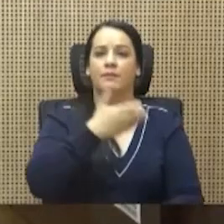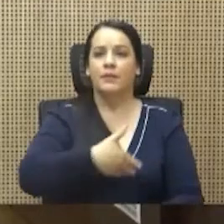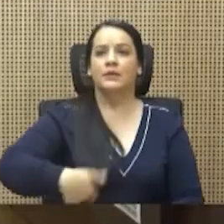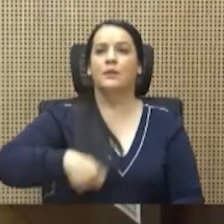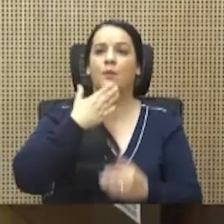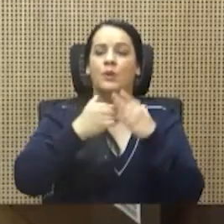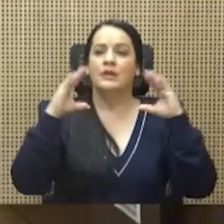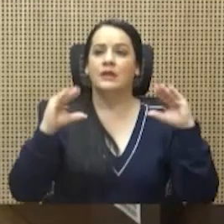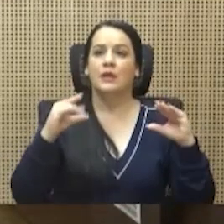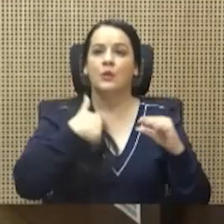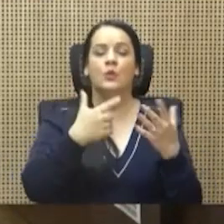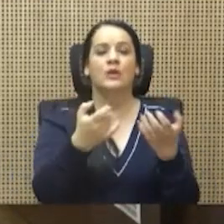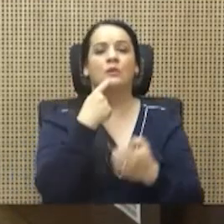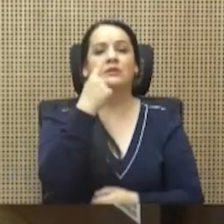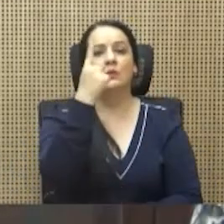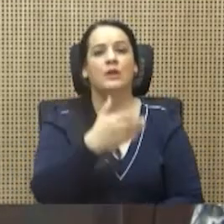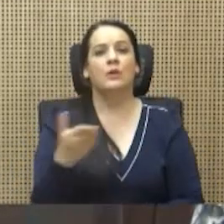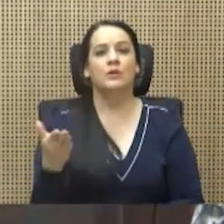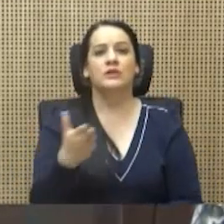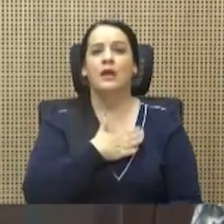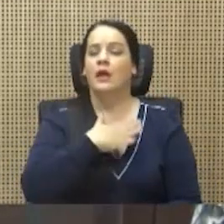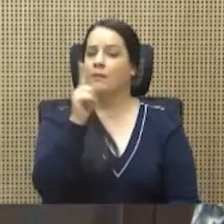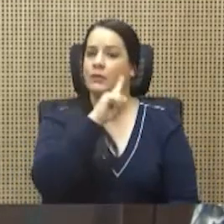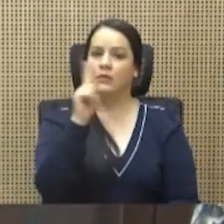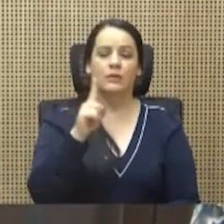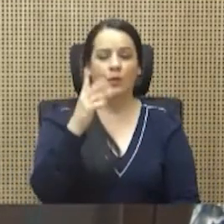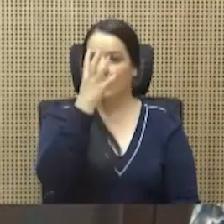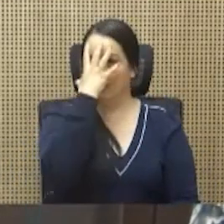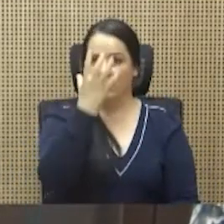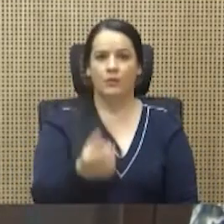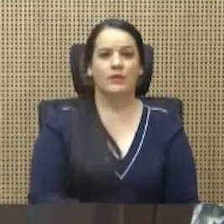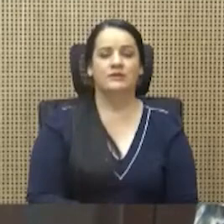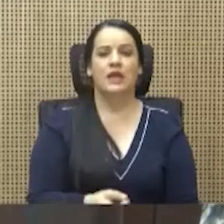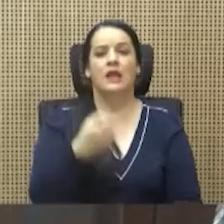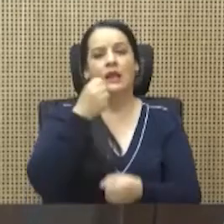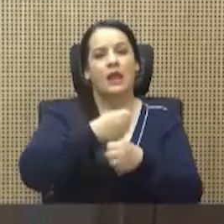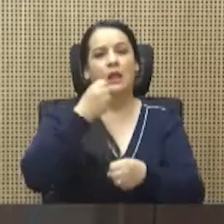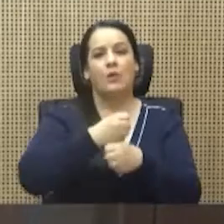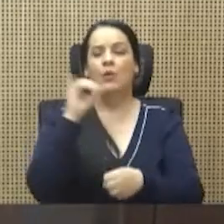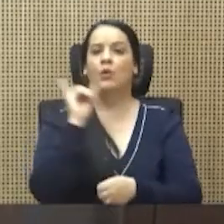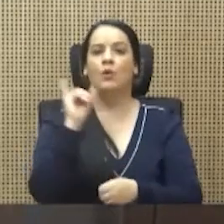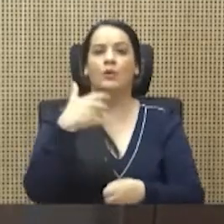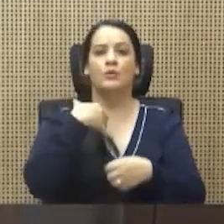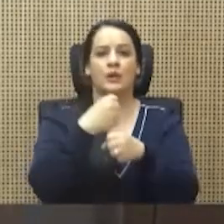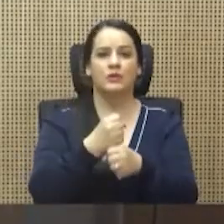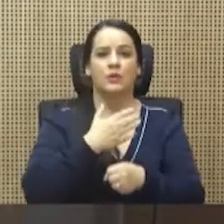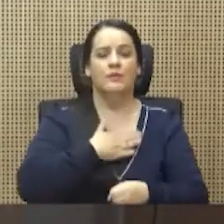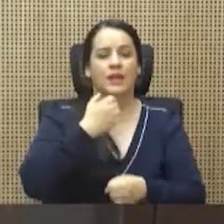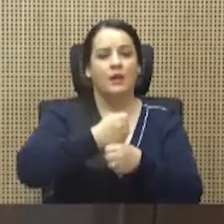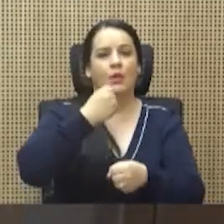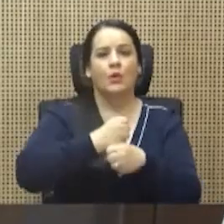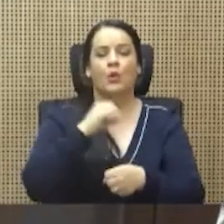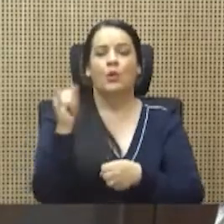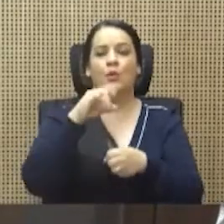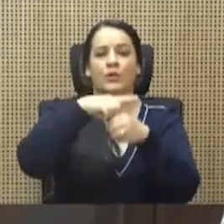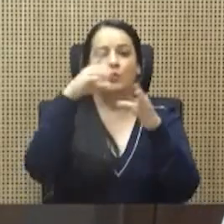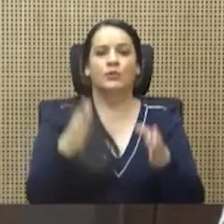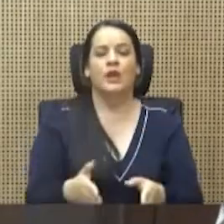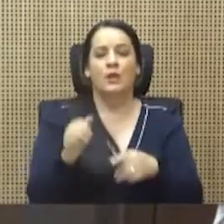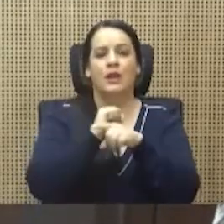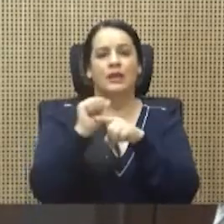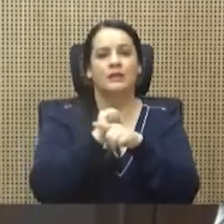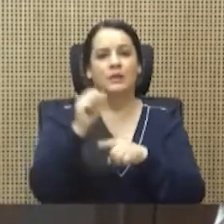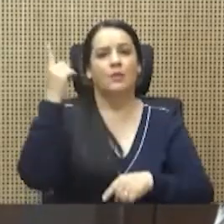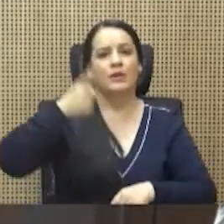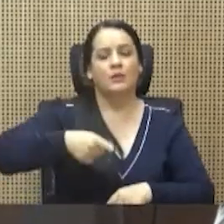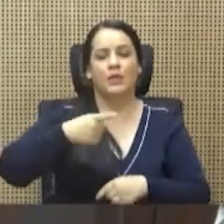Yo quiero señalar una cosa. A mí no me da vergüenza la labor, cómo he desempeñado mi labor como diputado. Porque el ejercicio del mandato